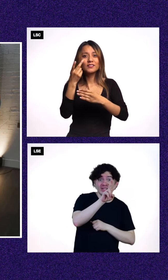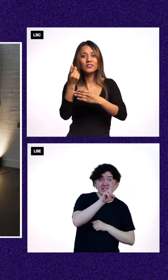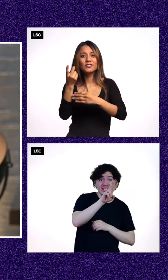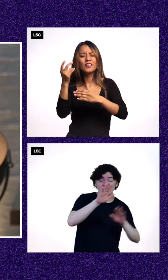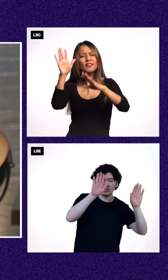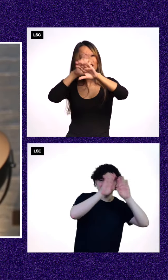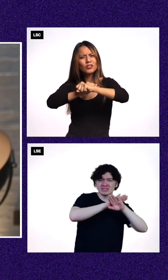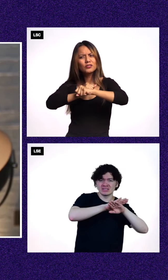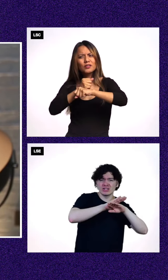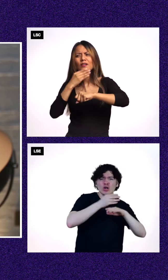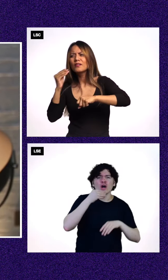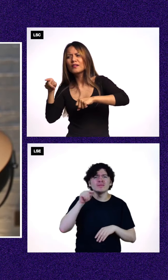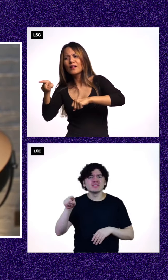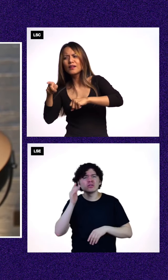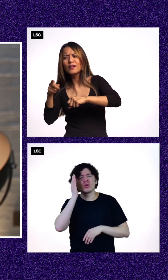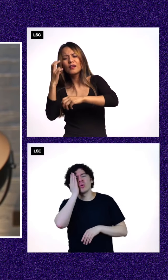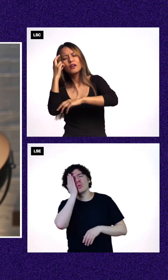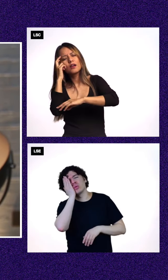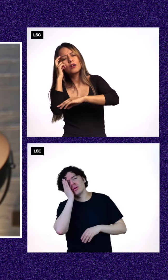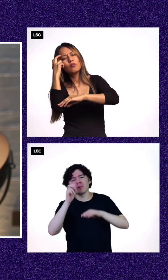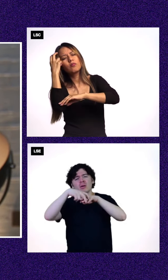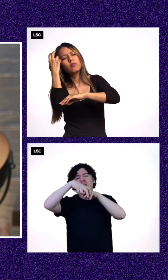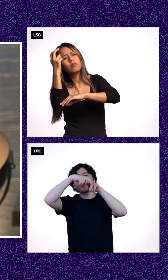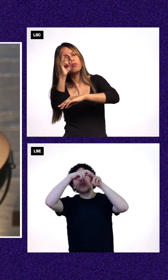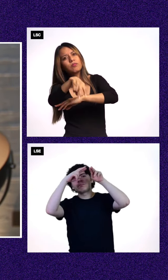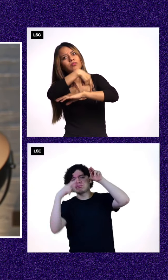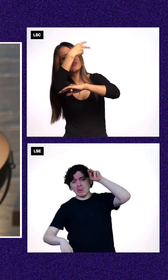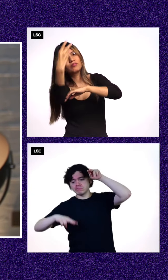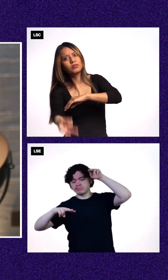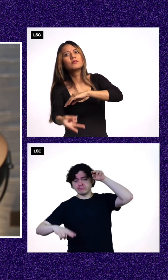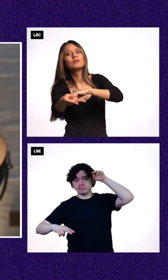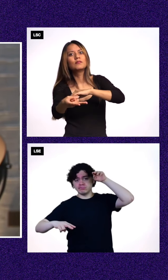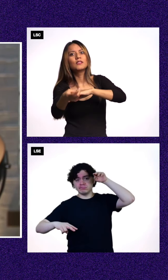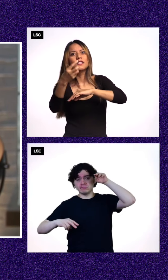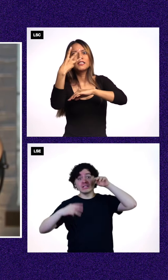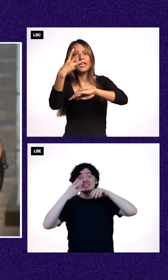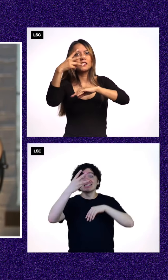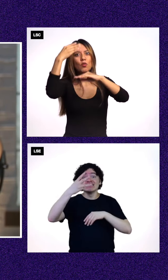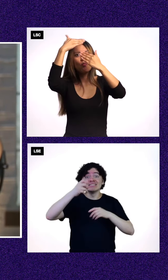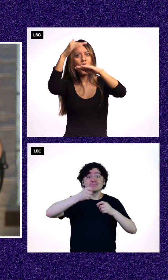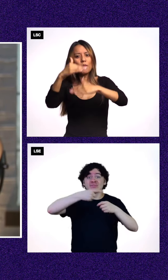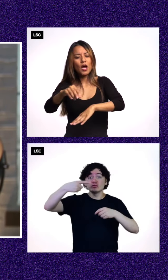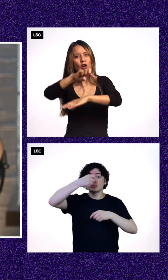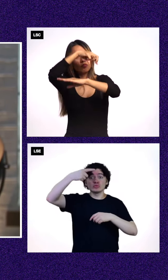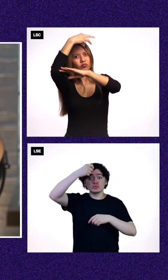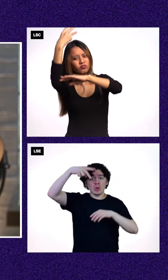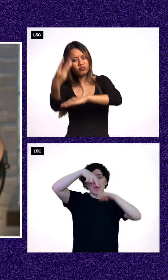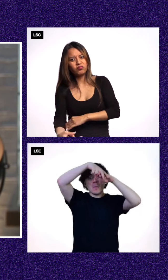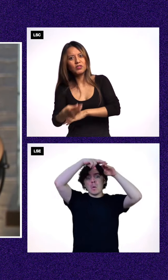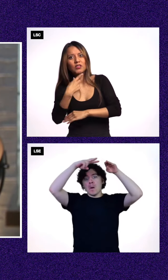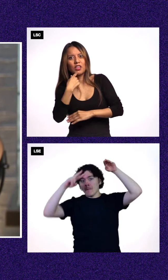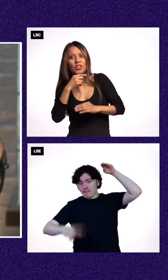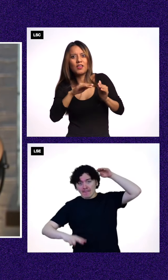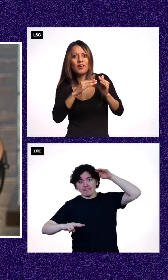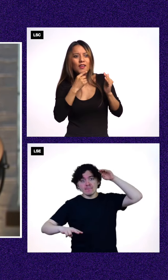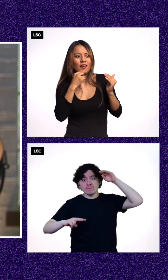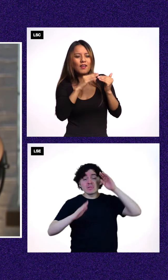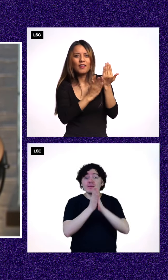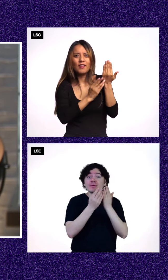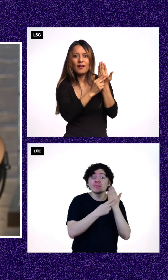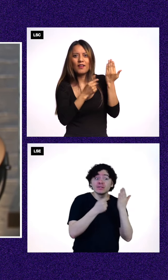ventana. Entonces Pablo, mediante el poder del Todopoderoso, es capaz de resucitarle de entre los muertos. Pero entonces Pablo